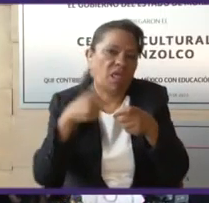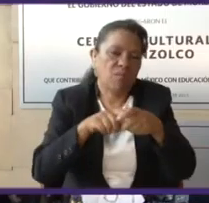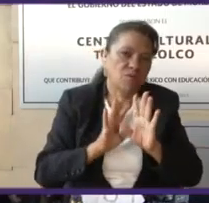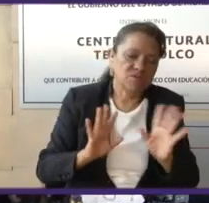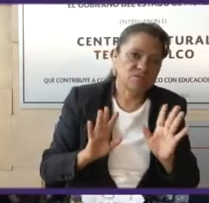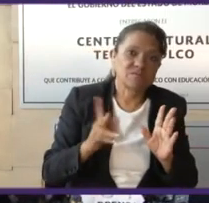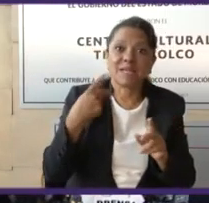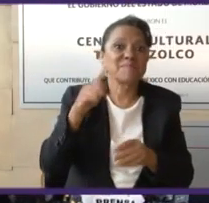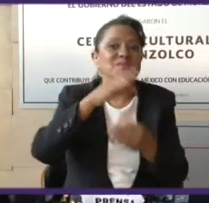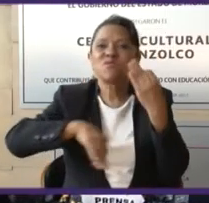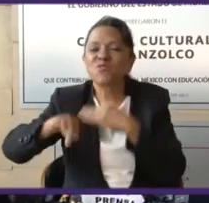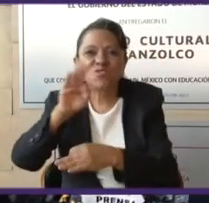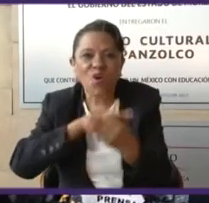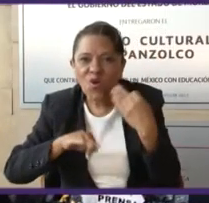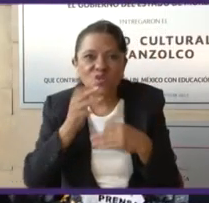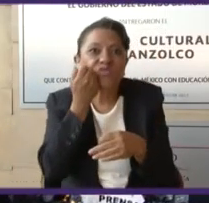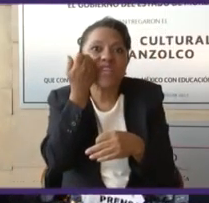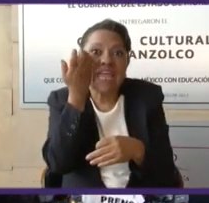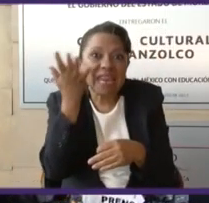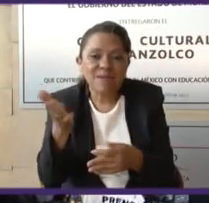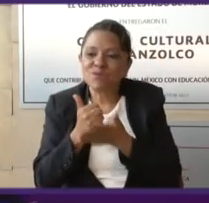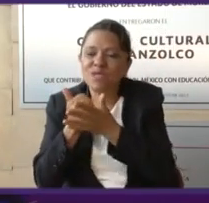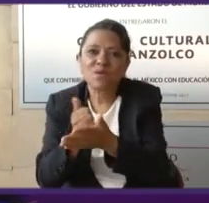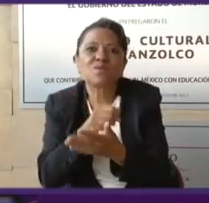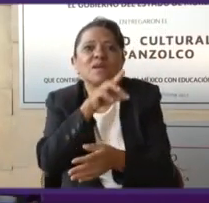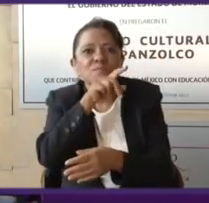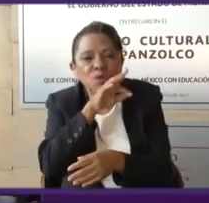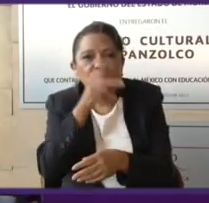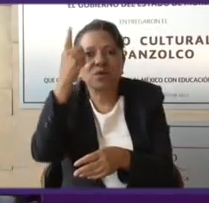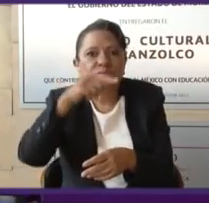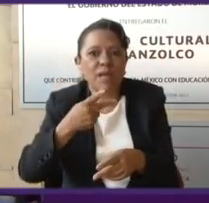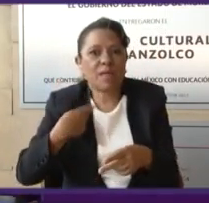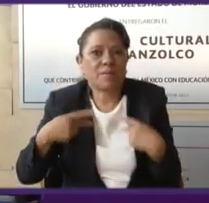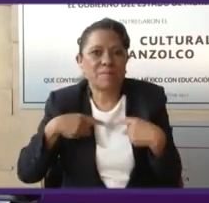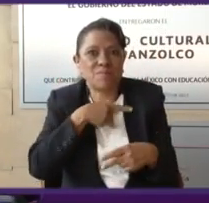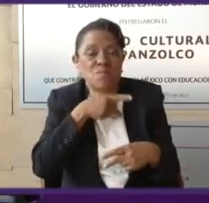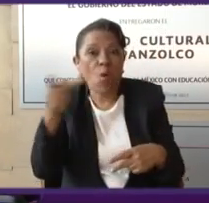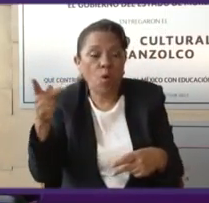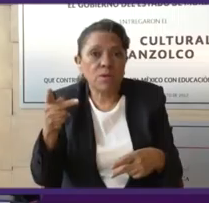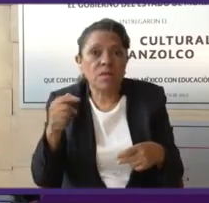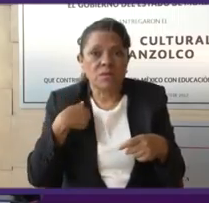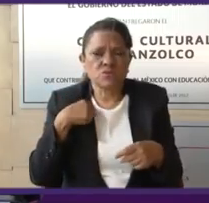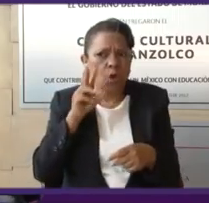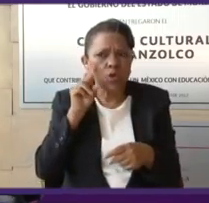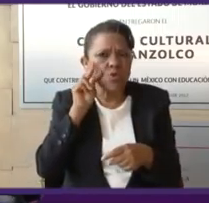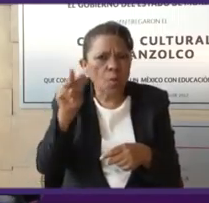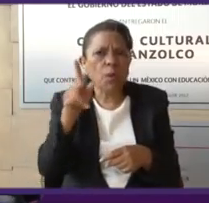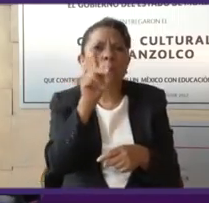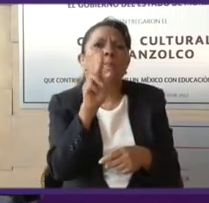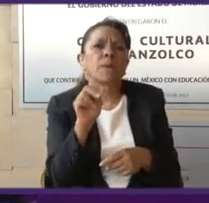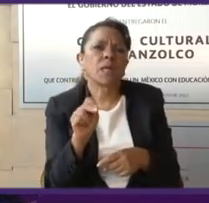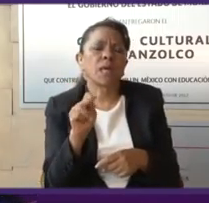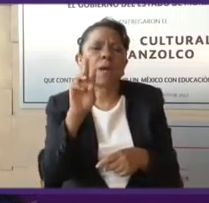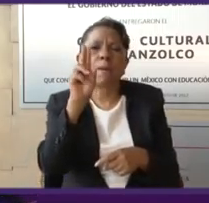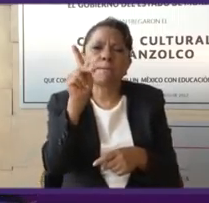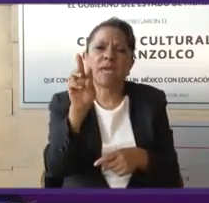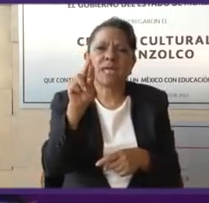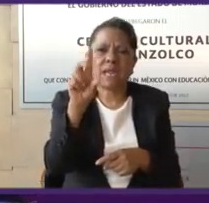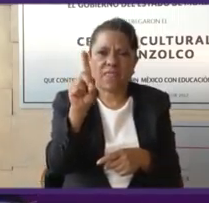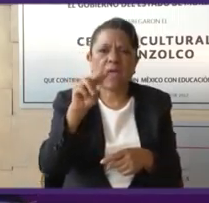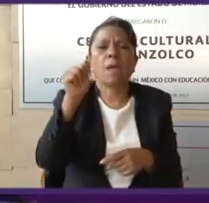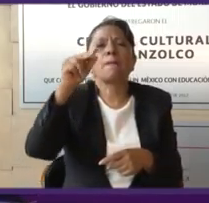diferencia entre el PRD, el PAN o cualquier otro partido que se dé en este momento en ese contexto. Pero en lo que